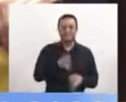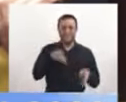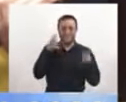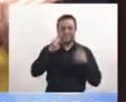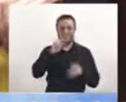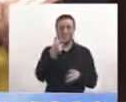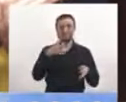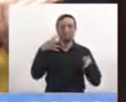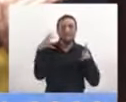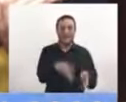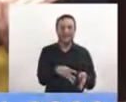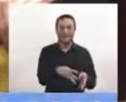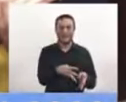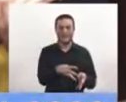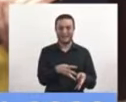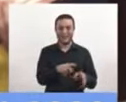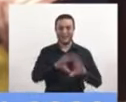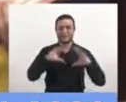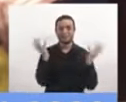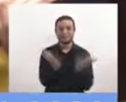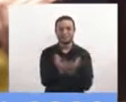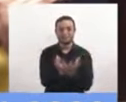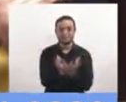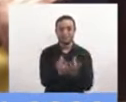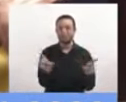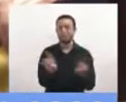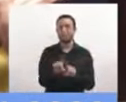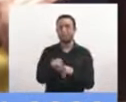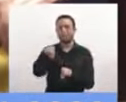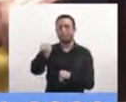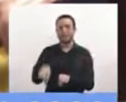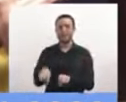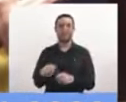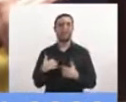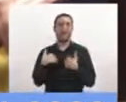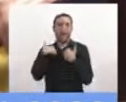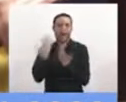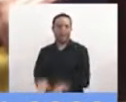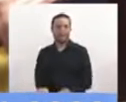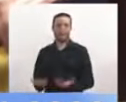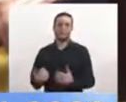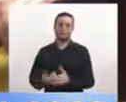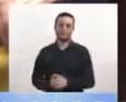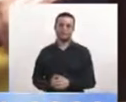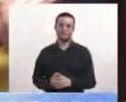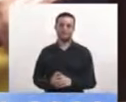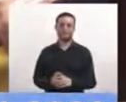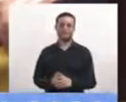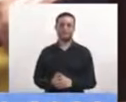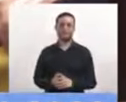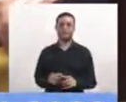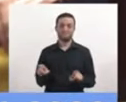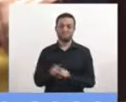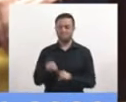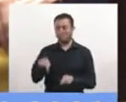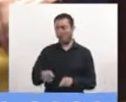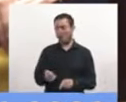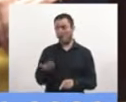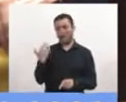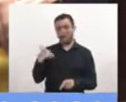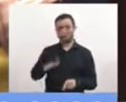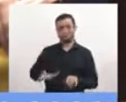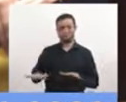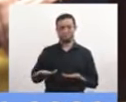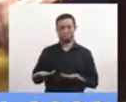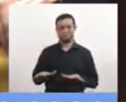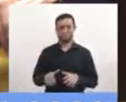para terminar, primero, debería haber un perdón masivo. No justificar, levantar el dedo, decir que es una payasada, que es